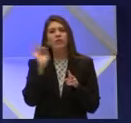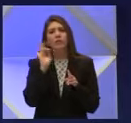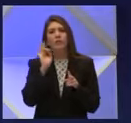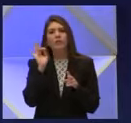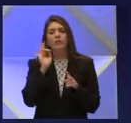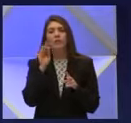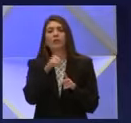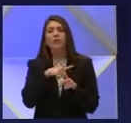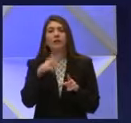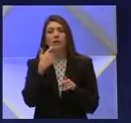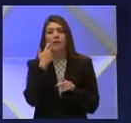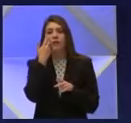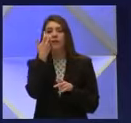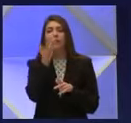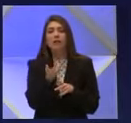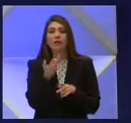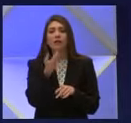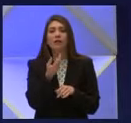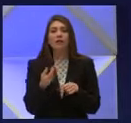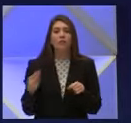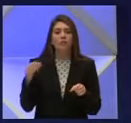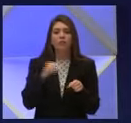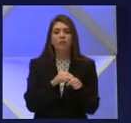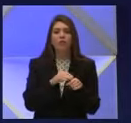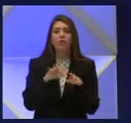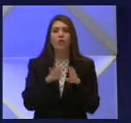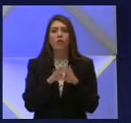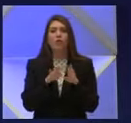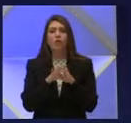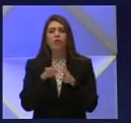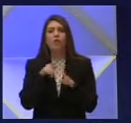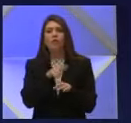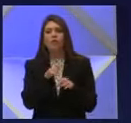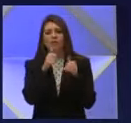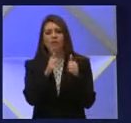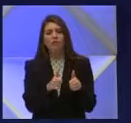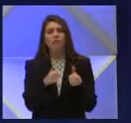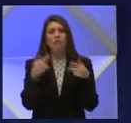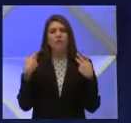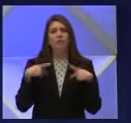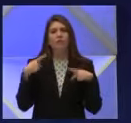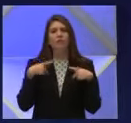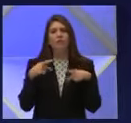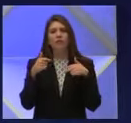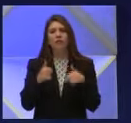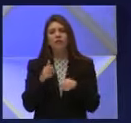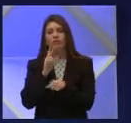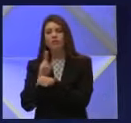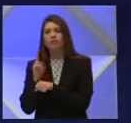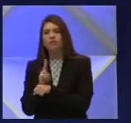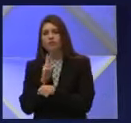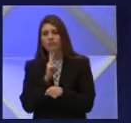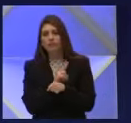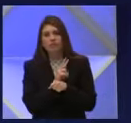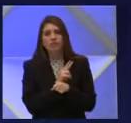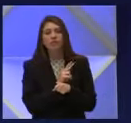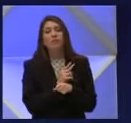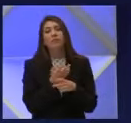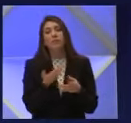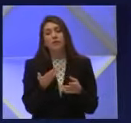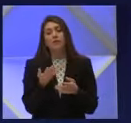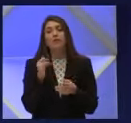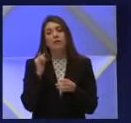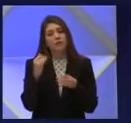instalar a base humana con mucho trabajo poco a poco